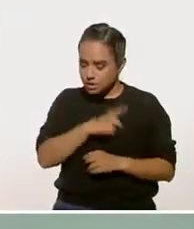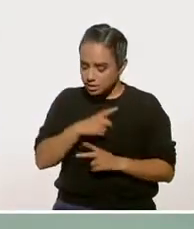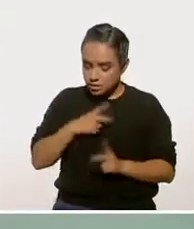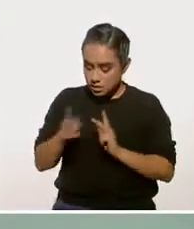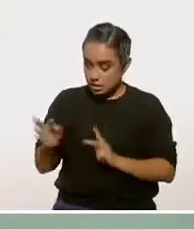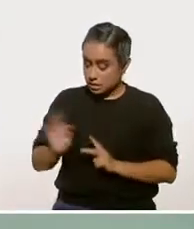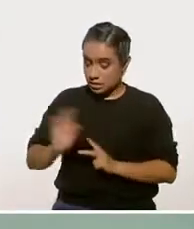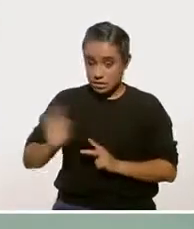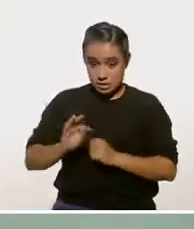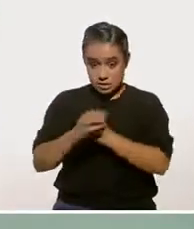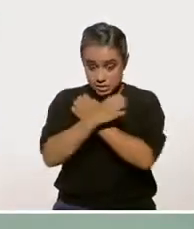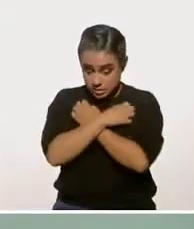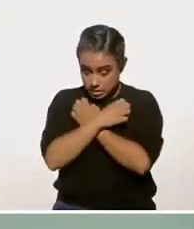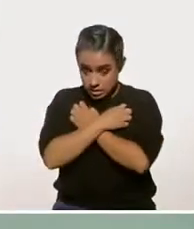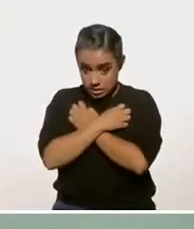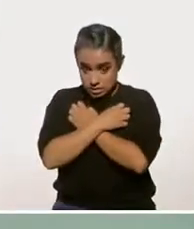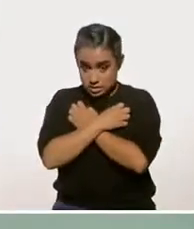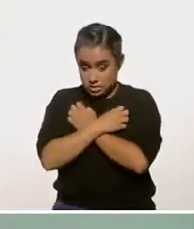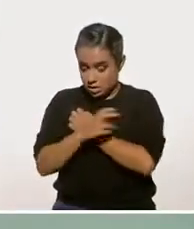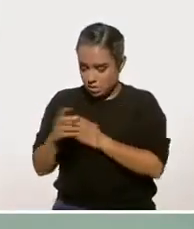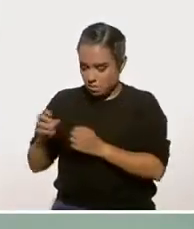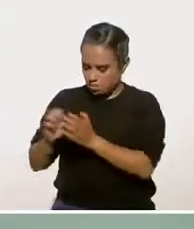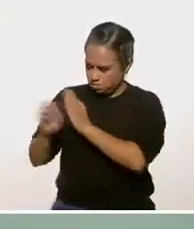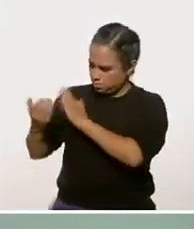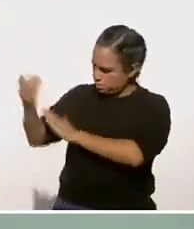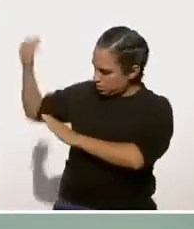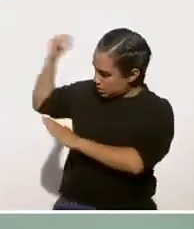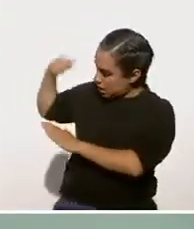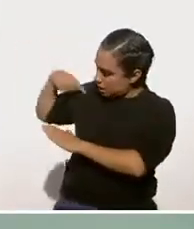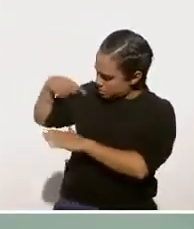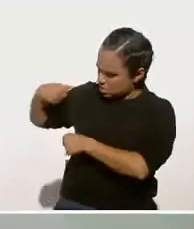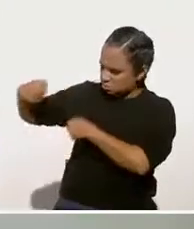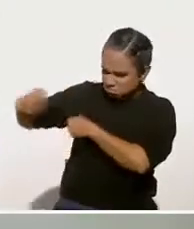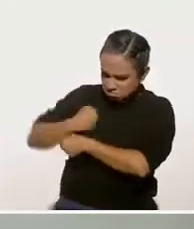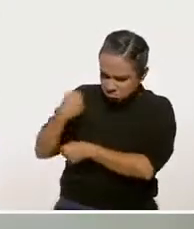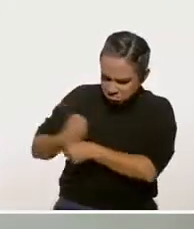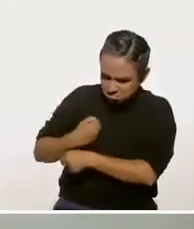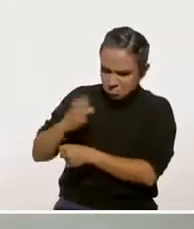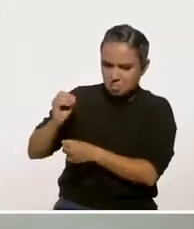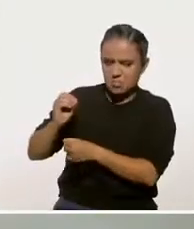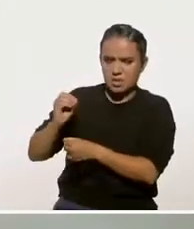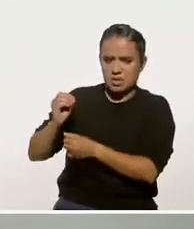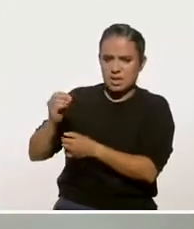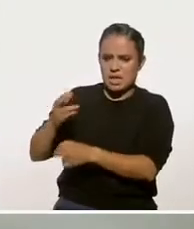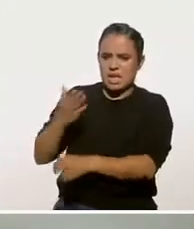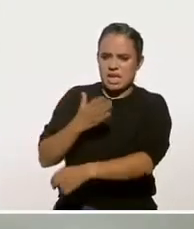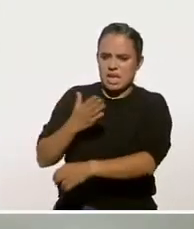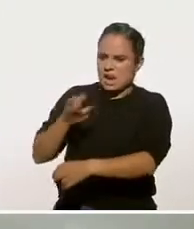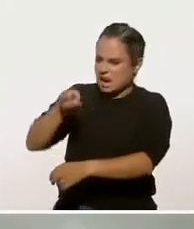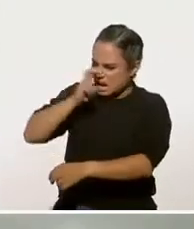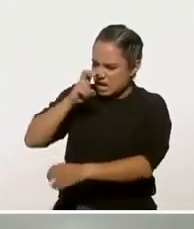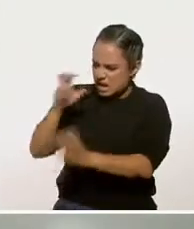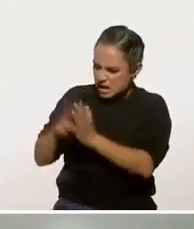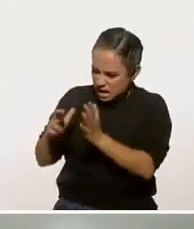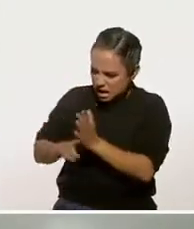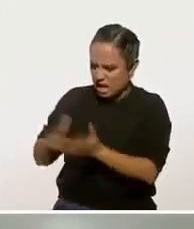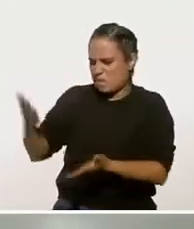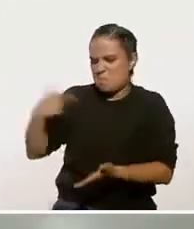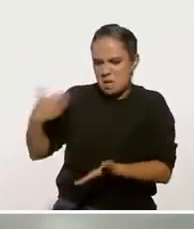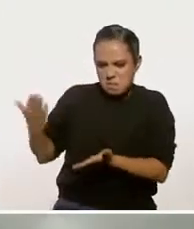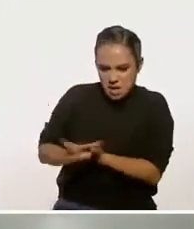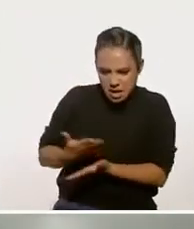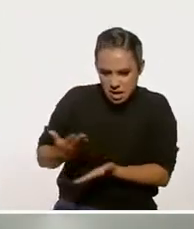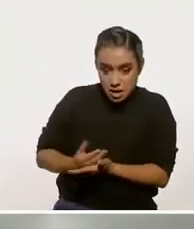puedo educar o no lo debo de educar como a mí me educaron, que fue con unas reglas muy estrictas, a veces nalgadas,